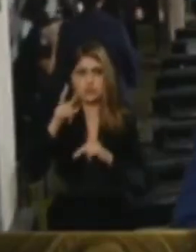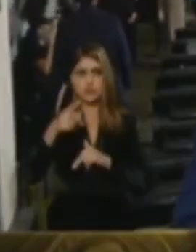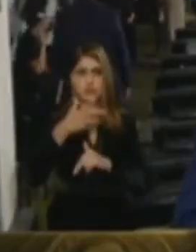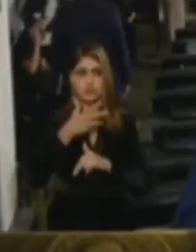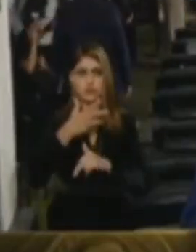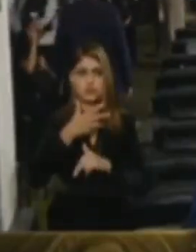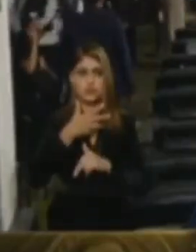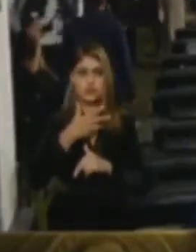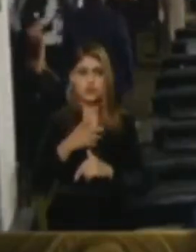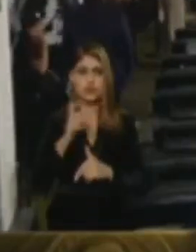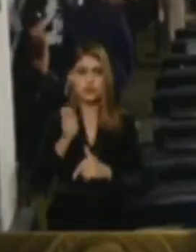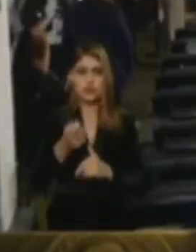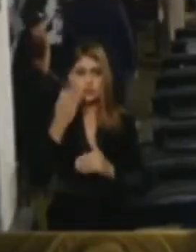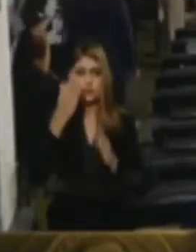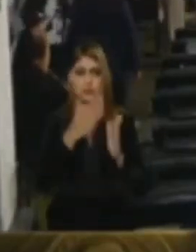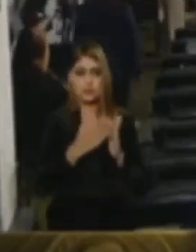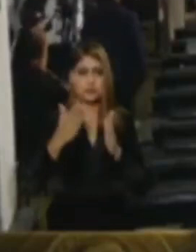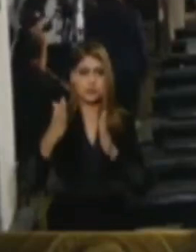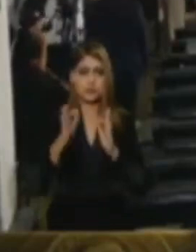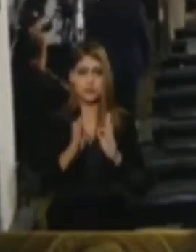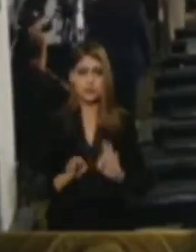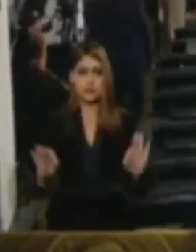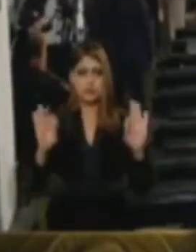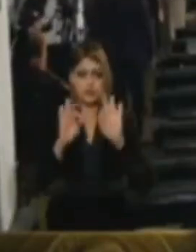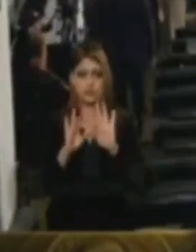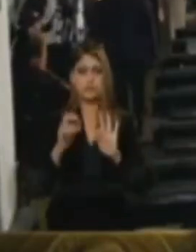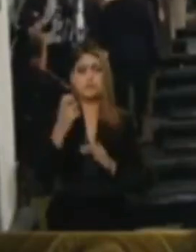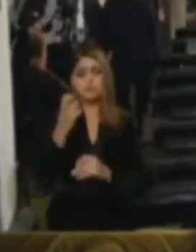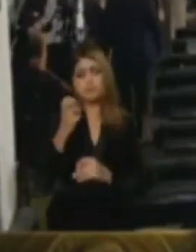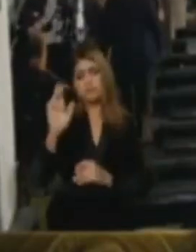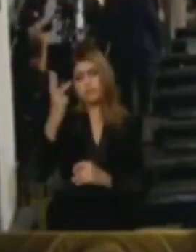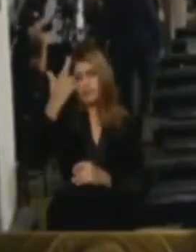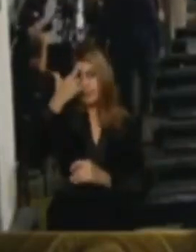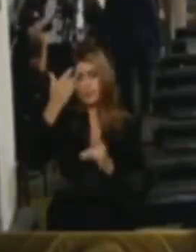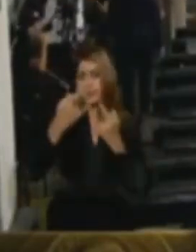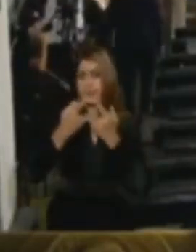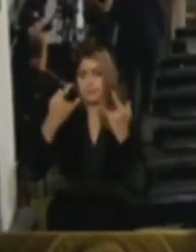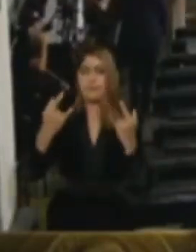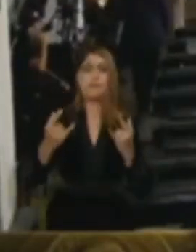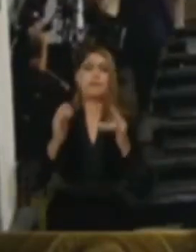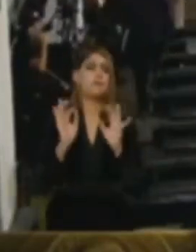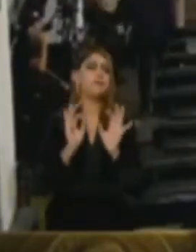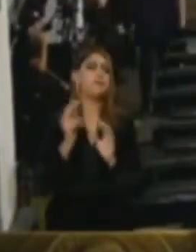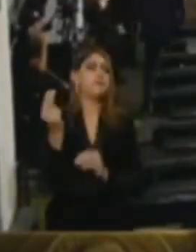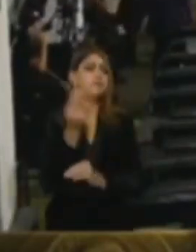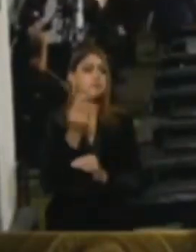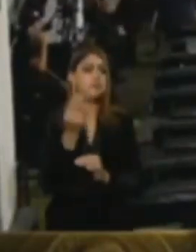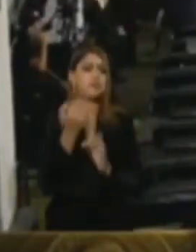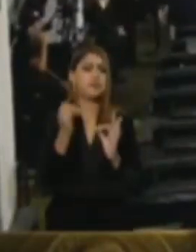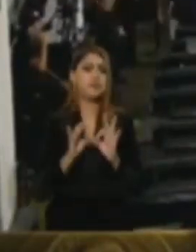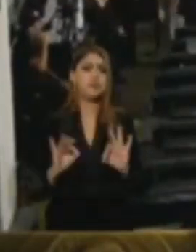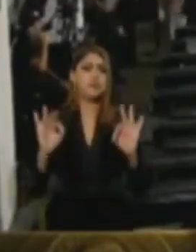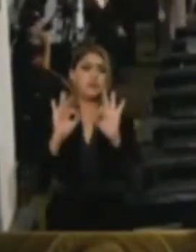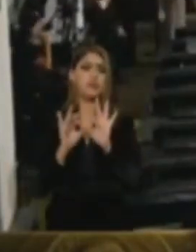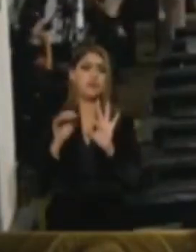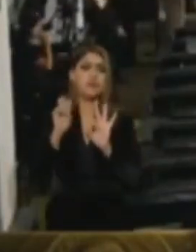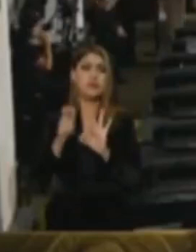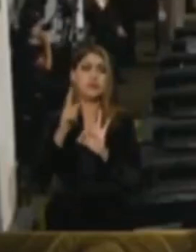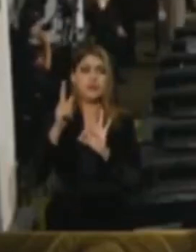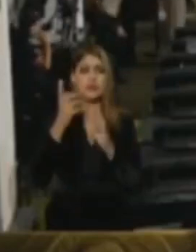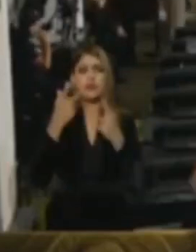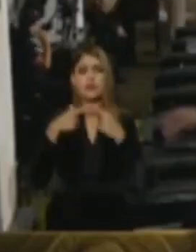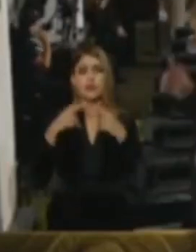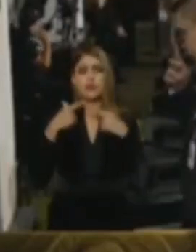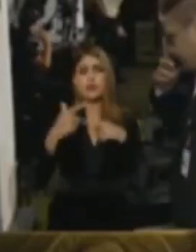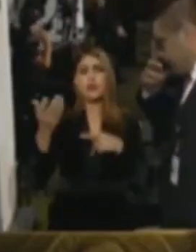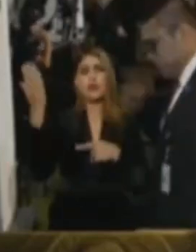también momentos muy importantes de un recuerdo histórico fundamental, de las añoranzas por parte de las personas